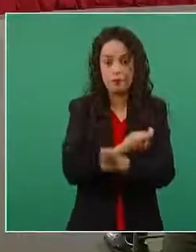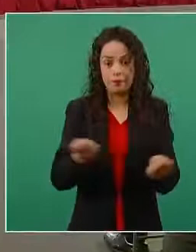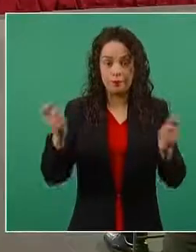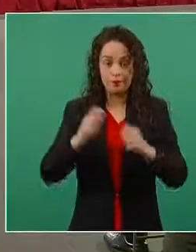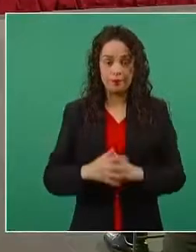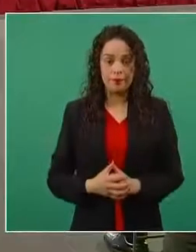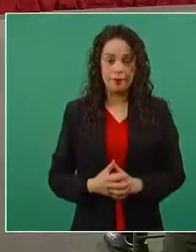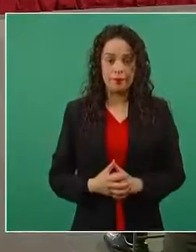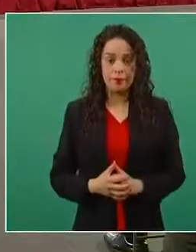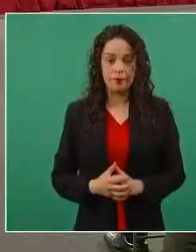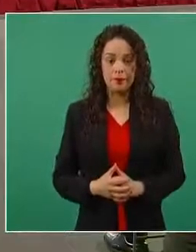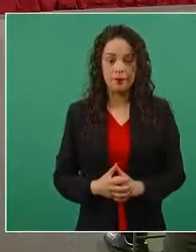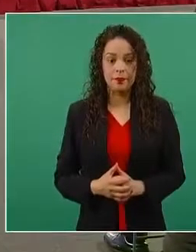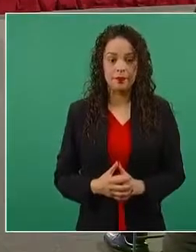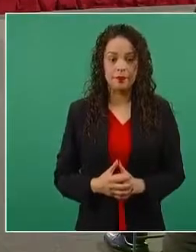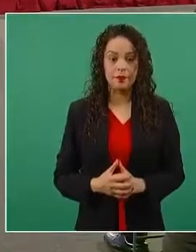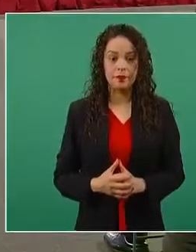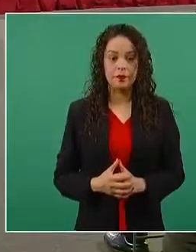por favor.